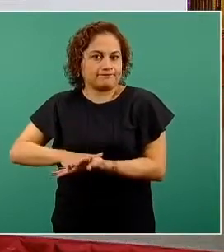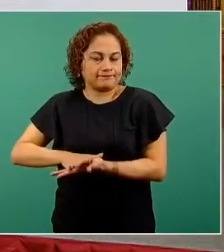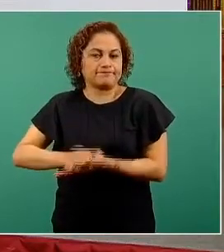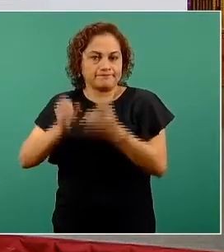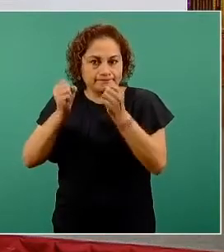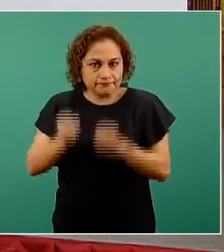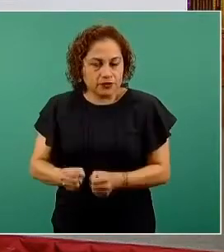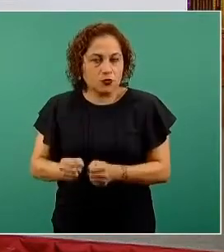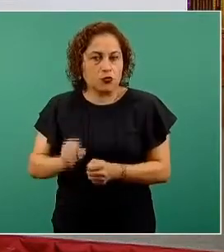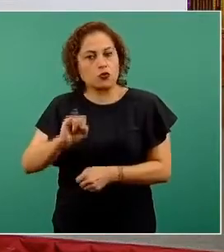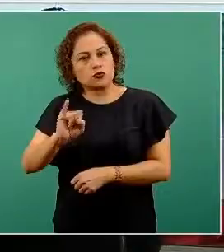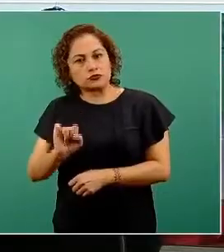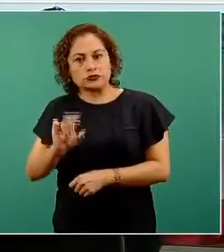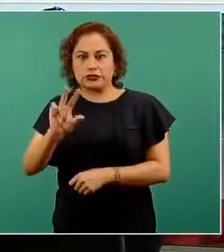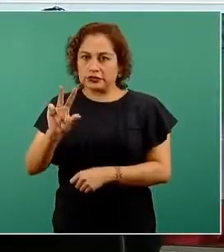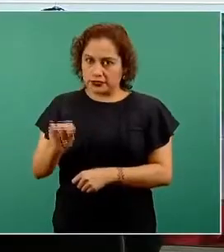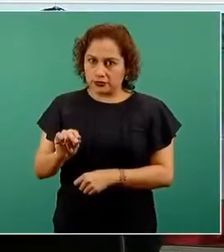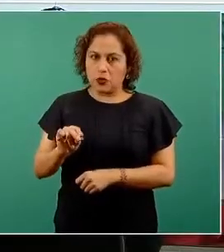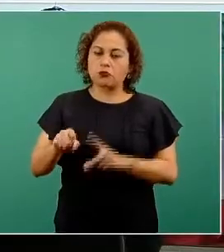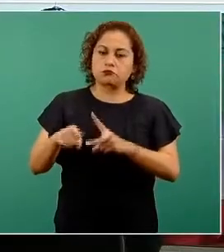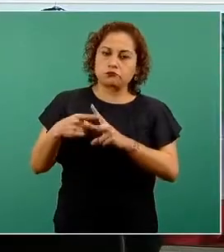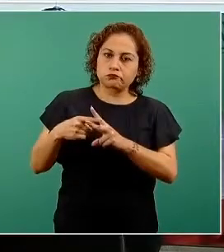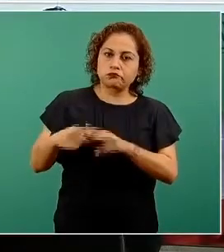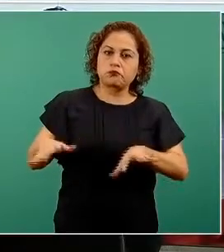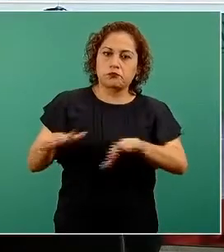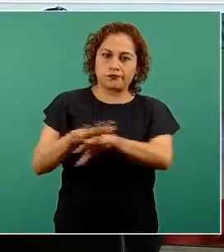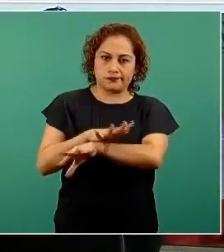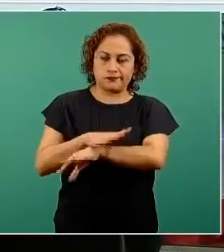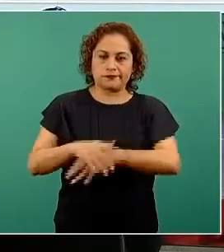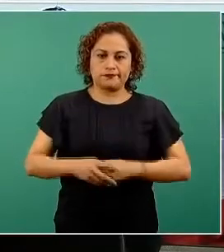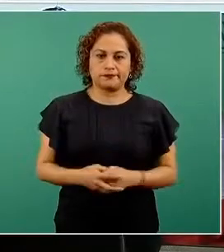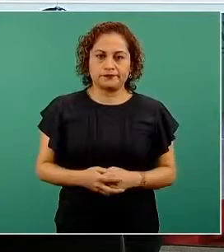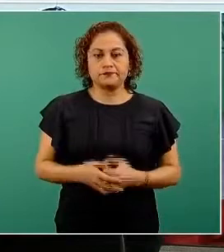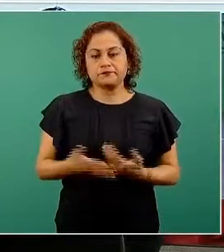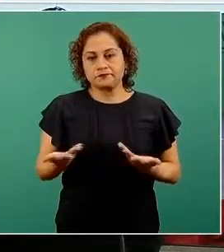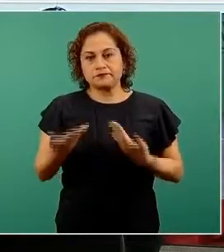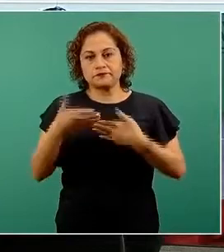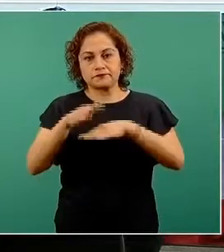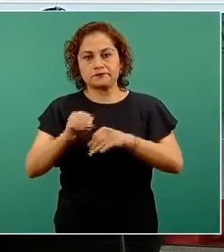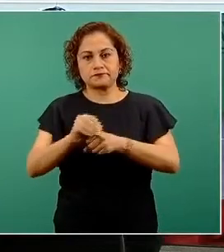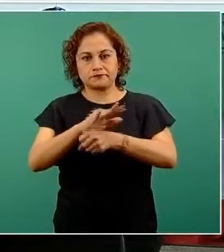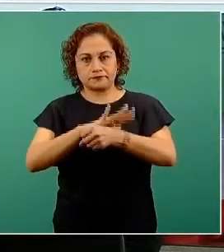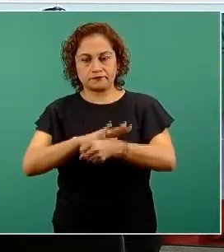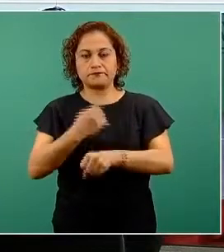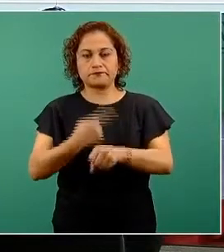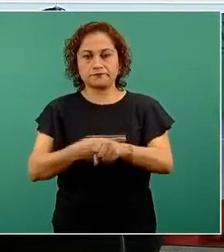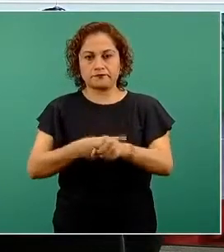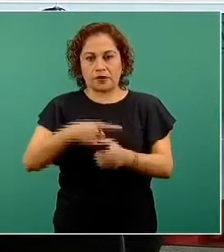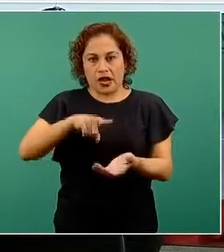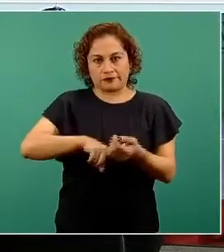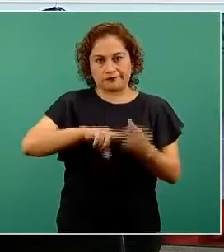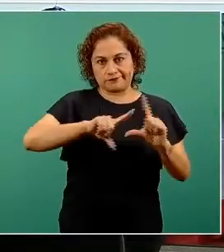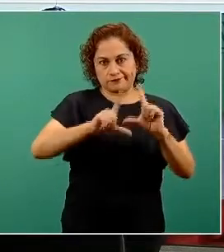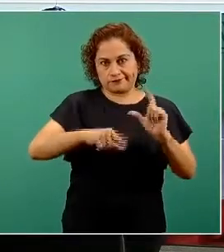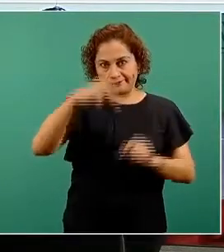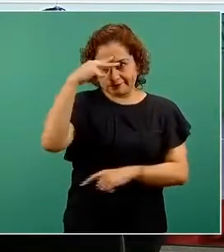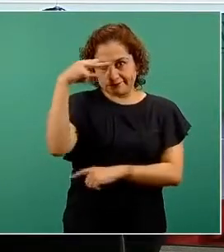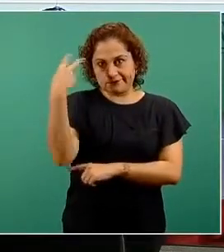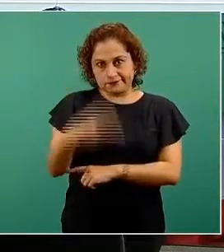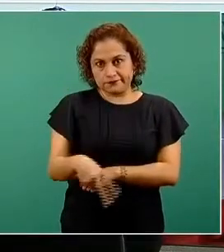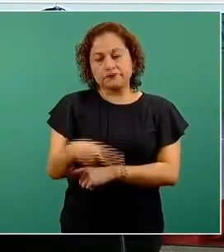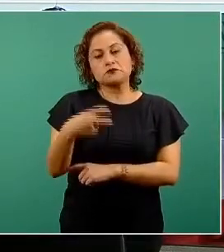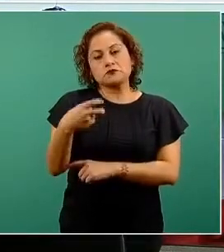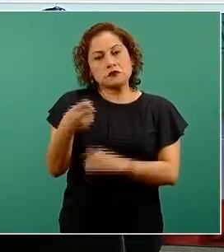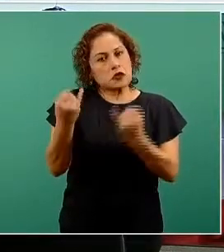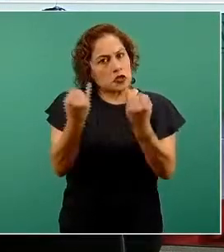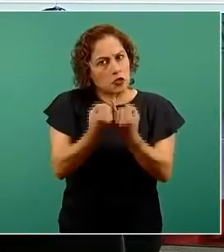tener finalmente las estadísticas finales de las afectaciones de COVID en México, y obviamente eso también lo estaremos viendo en el mundo